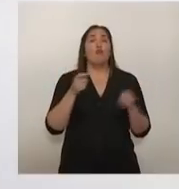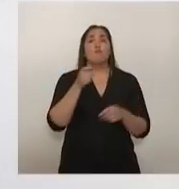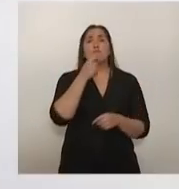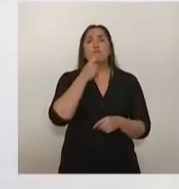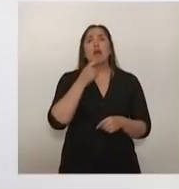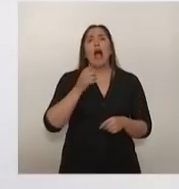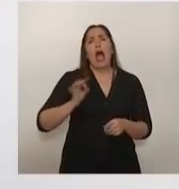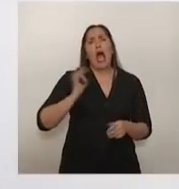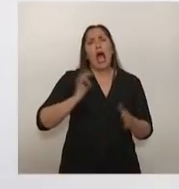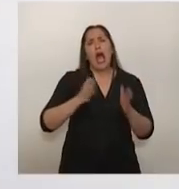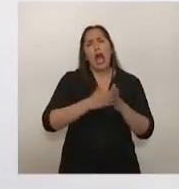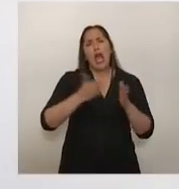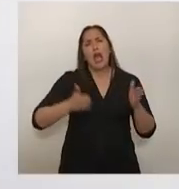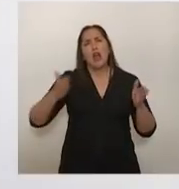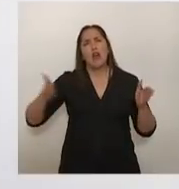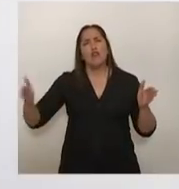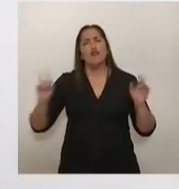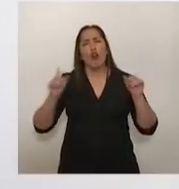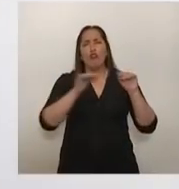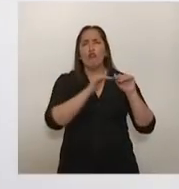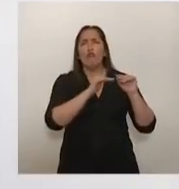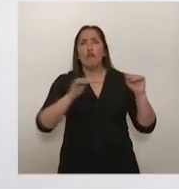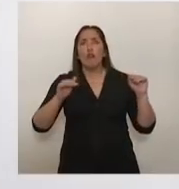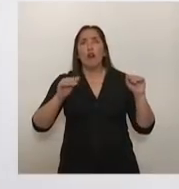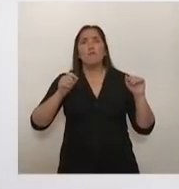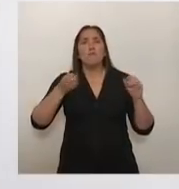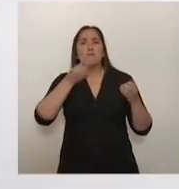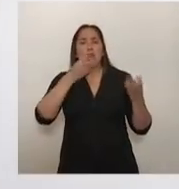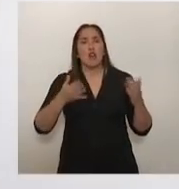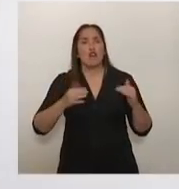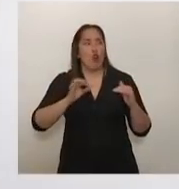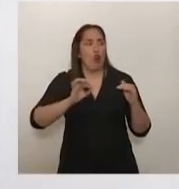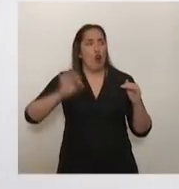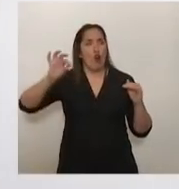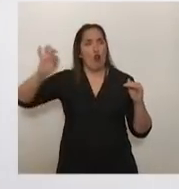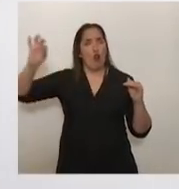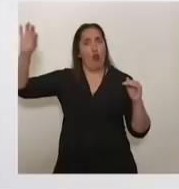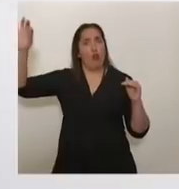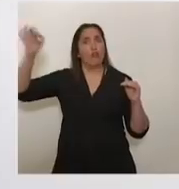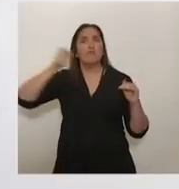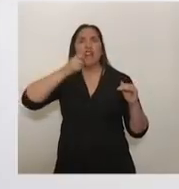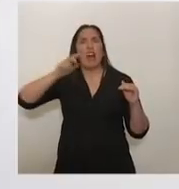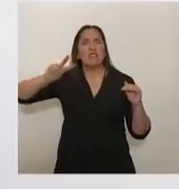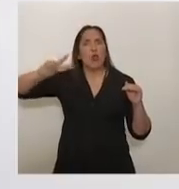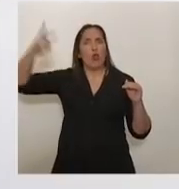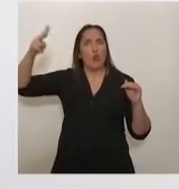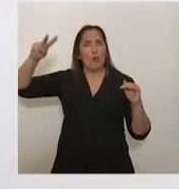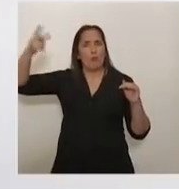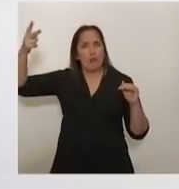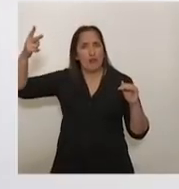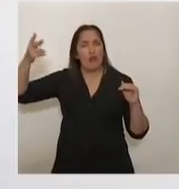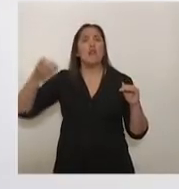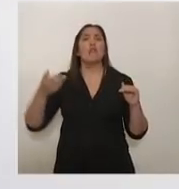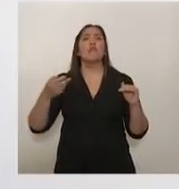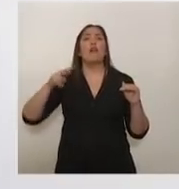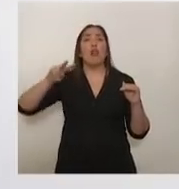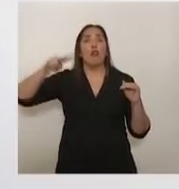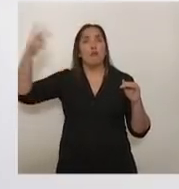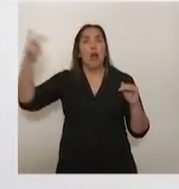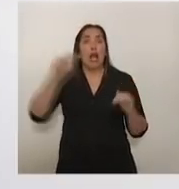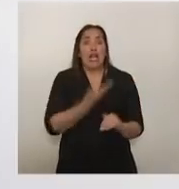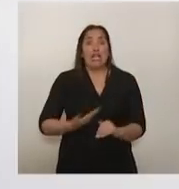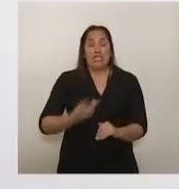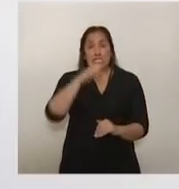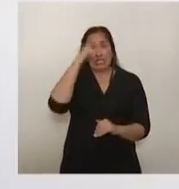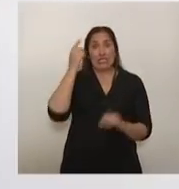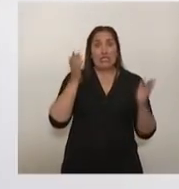décadas estables, hace 15 años empezó a aumentar, hasta casi duplicarse. Cuando llegamos, el Estado ocupaba